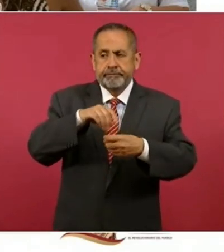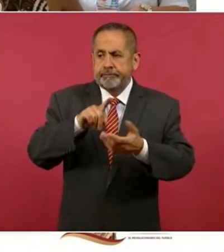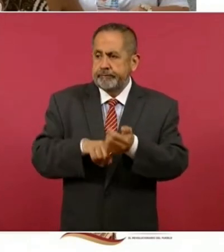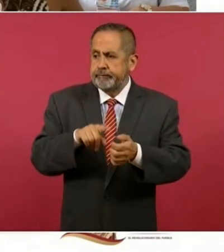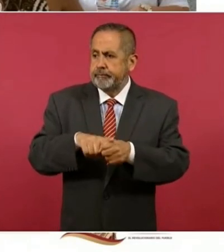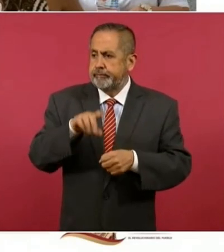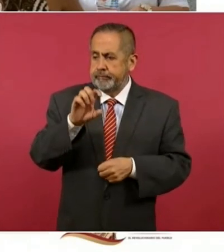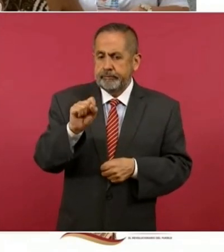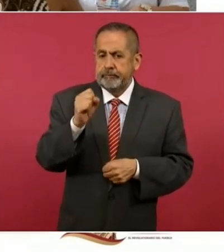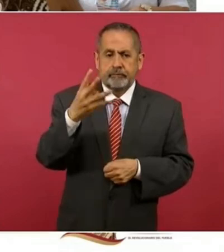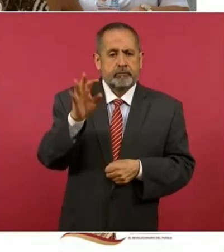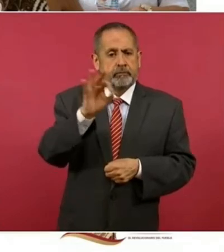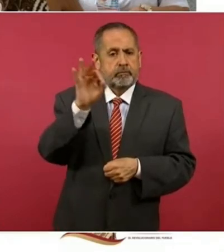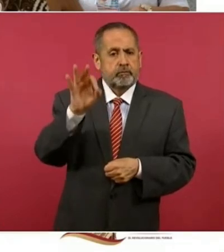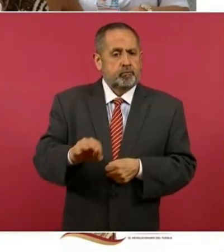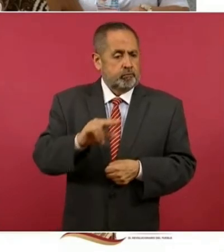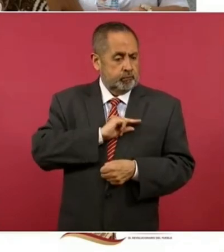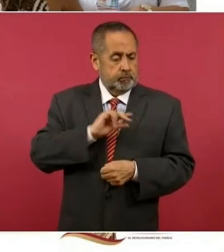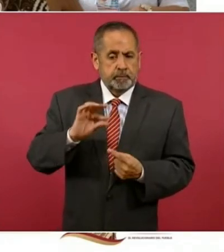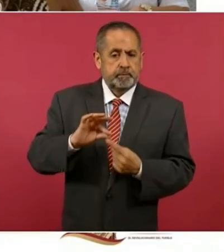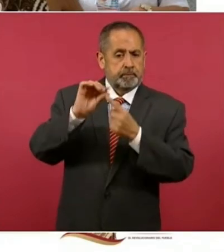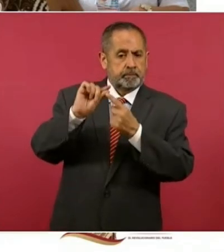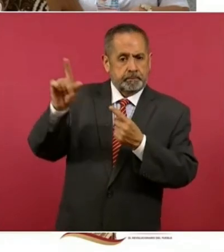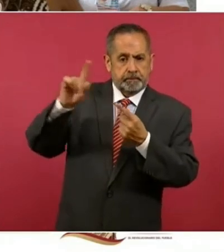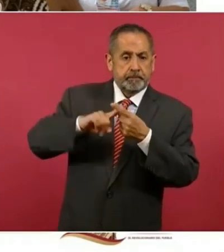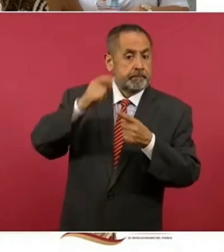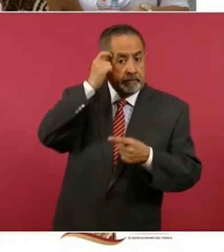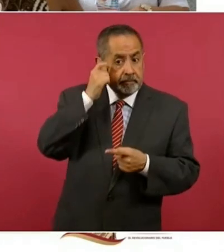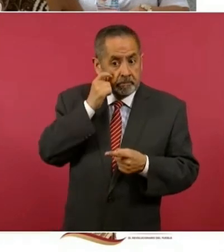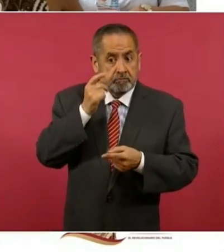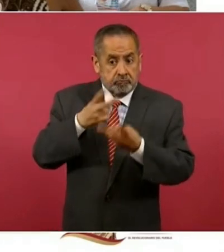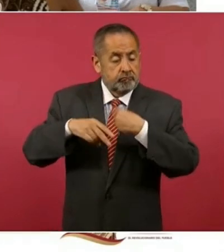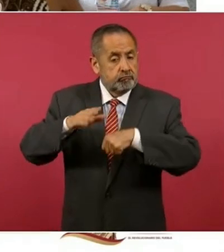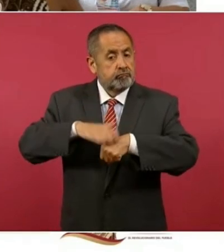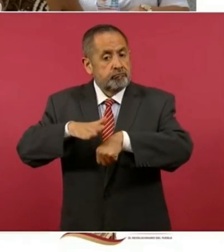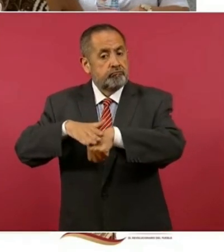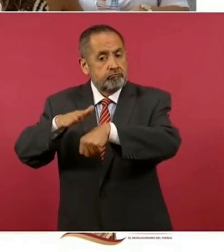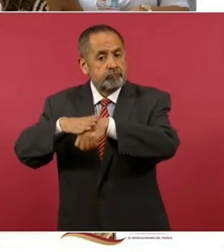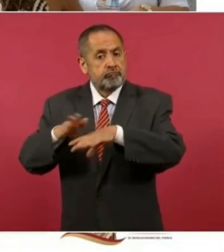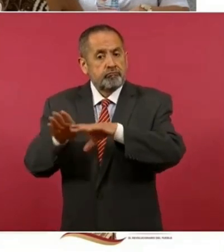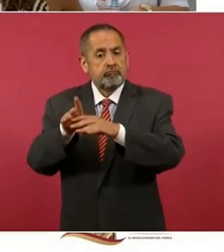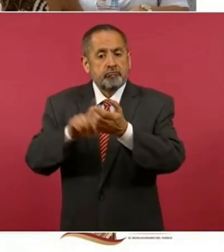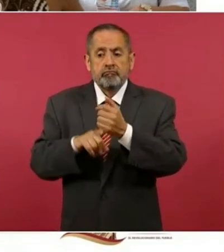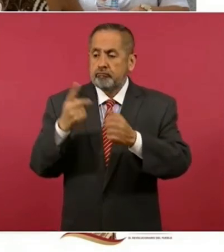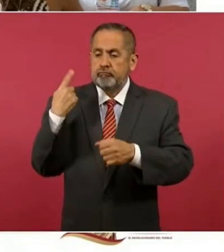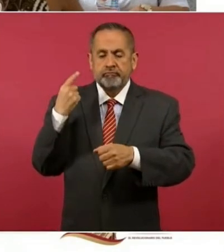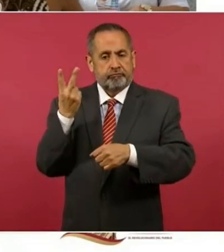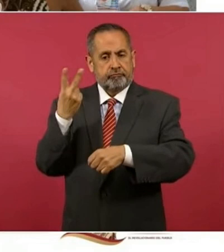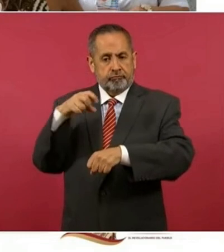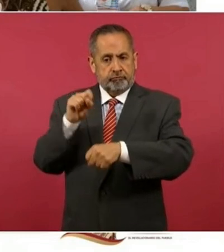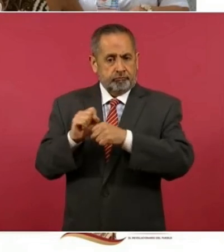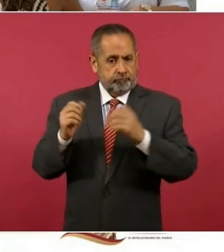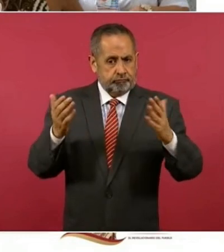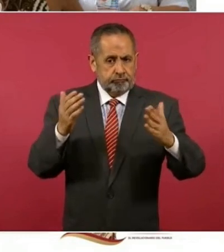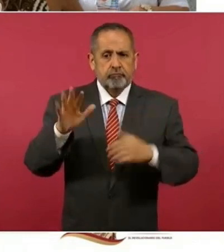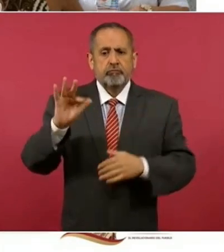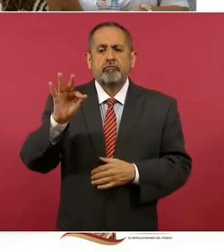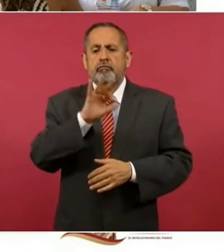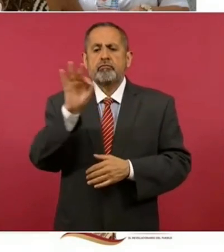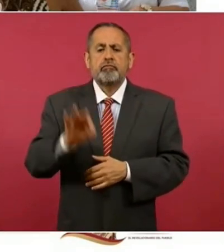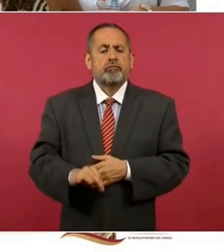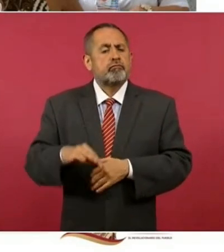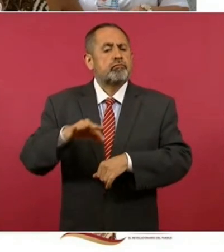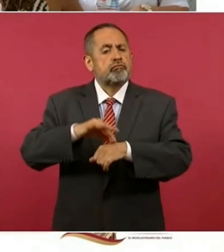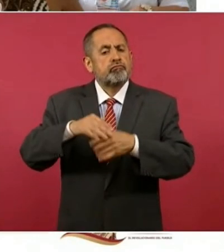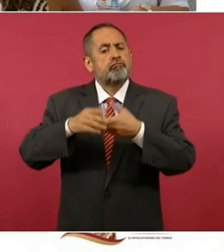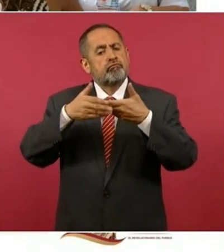de 64% en médicos especialistas. En Guerrero hubo un incremento importante respecto a las 2 semanas previas, 40% en médicos